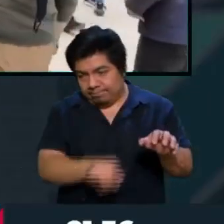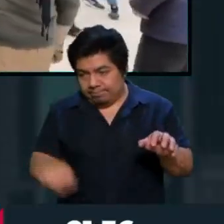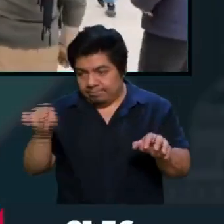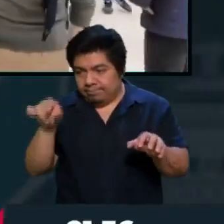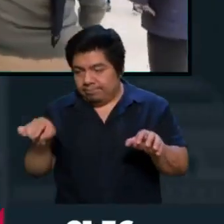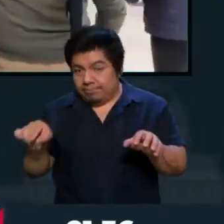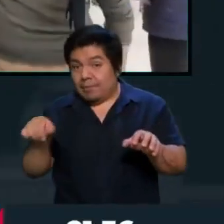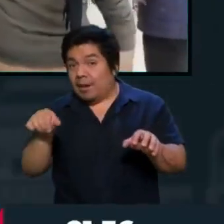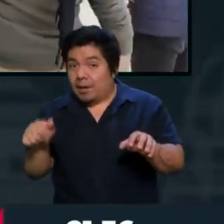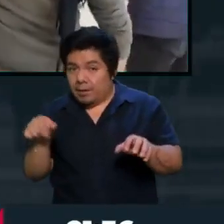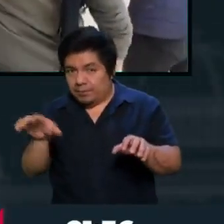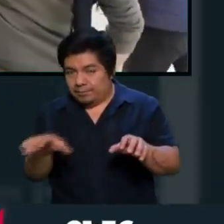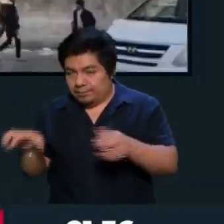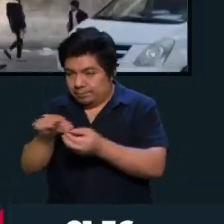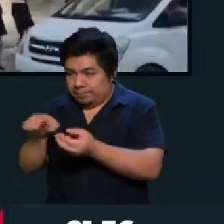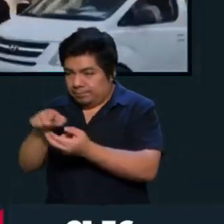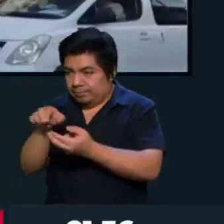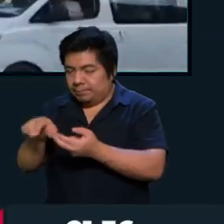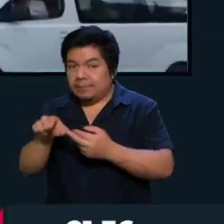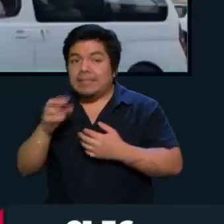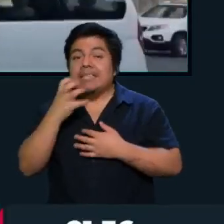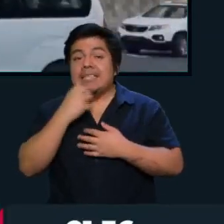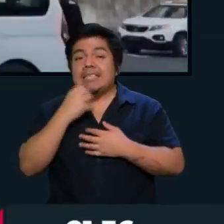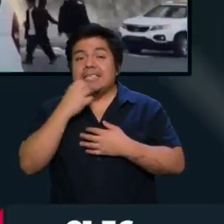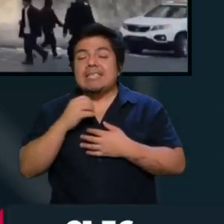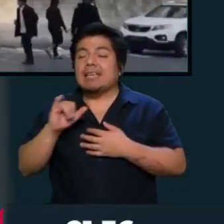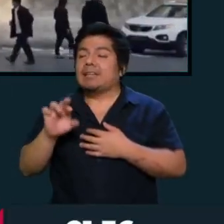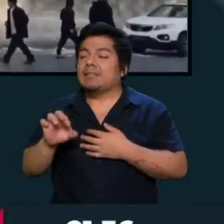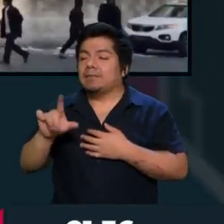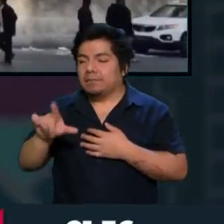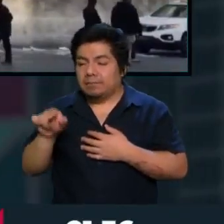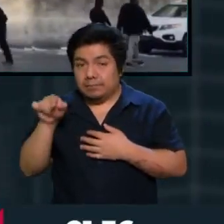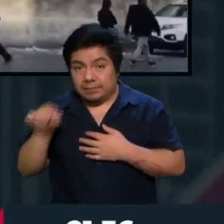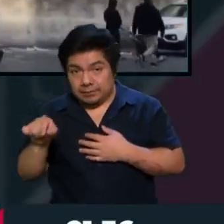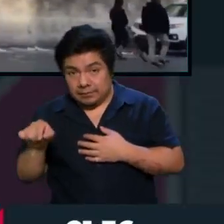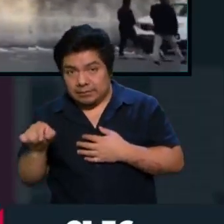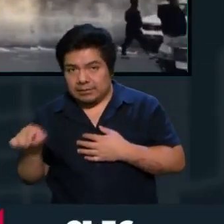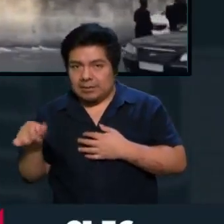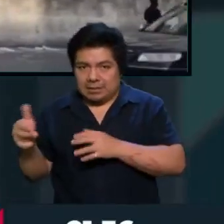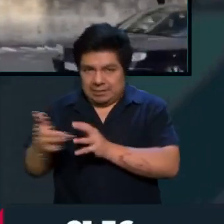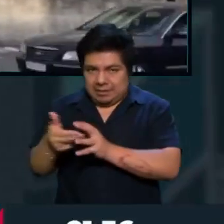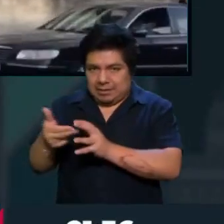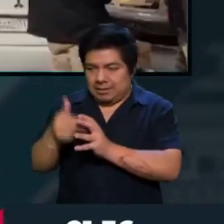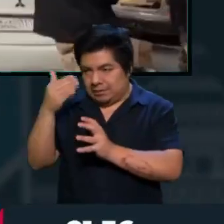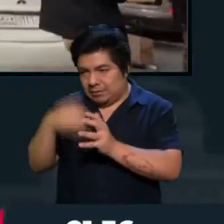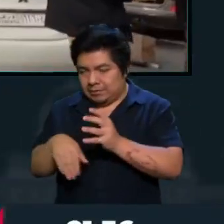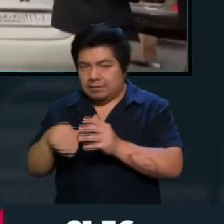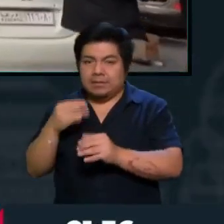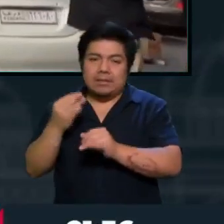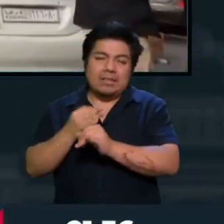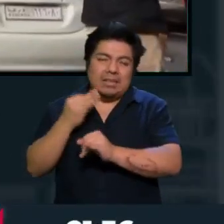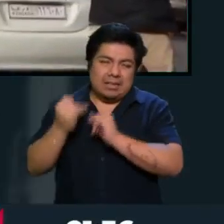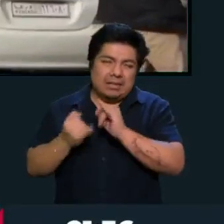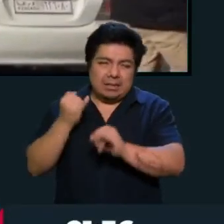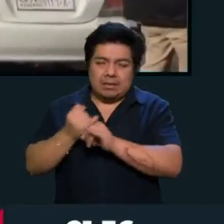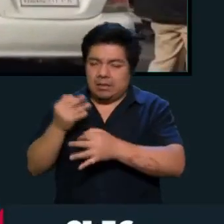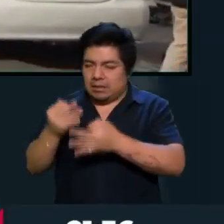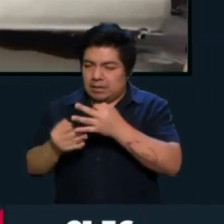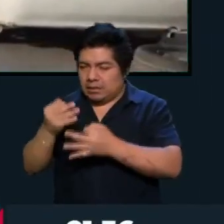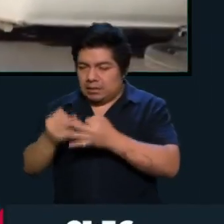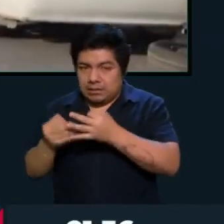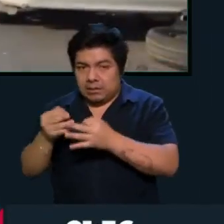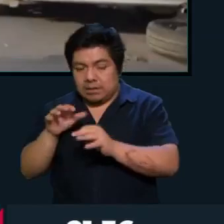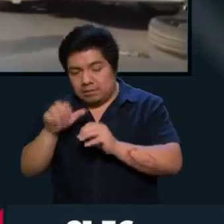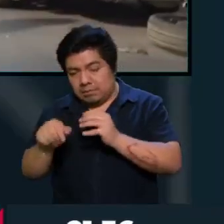al otro jugador ahí regional, que es Israel. Benjamín Netanyahu, genocida, perseguido por la Corte Penal Internacional, acaba